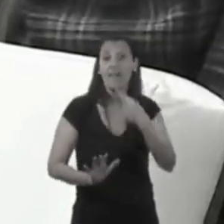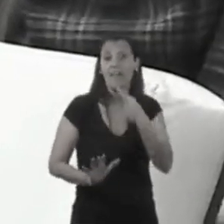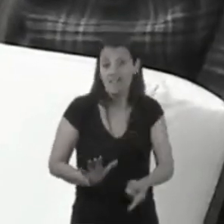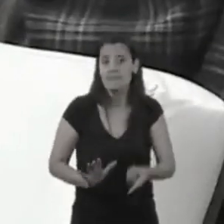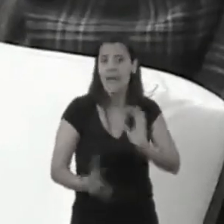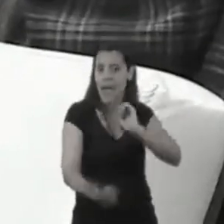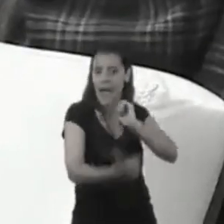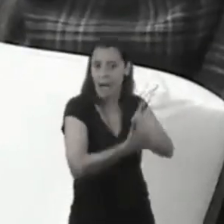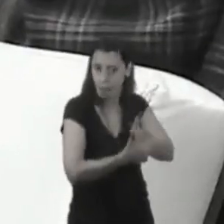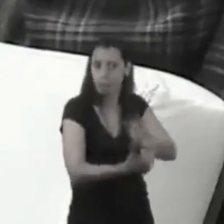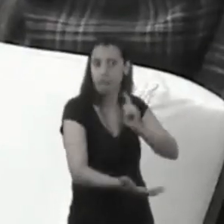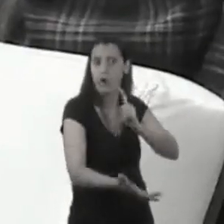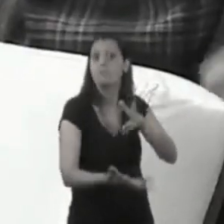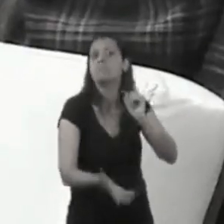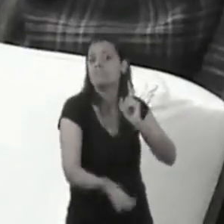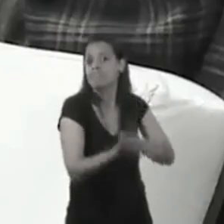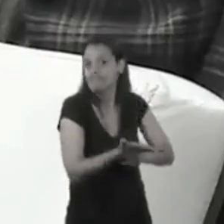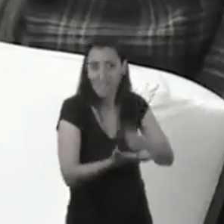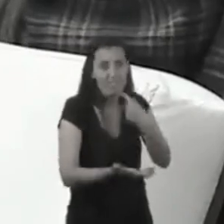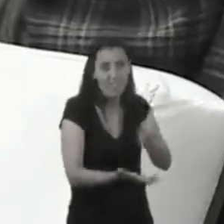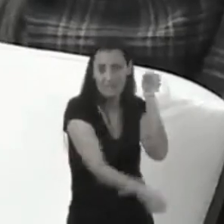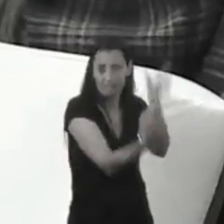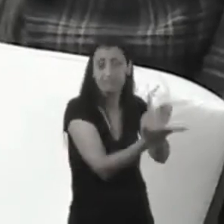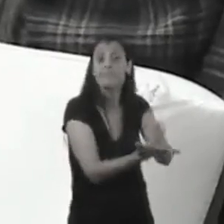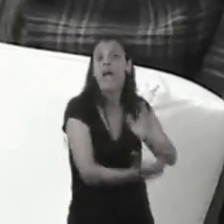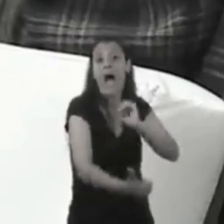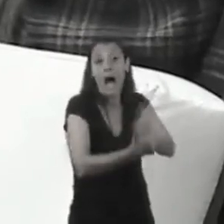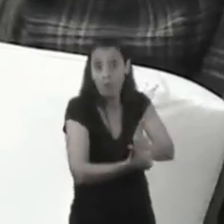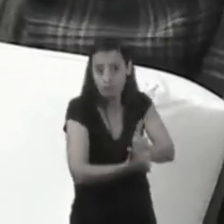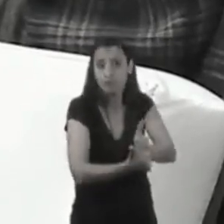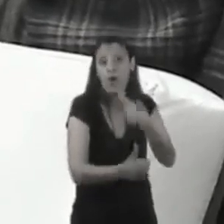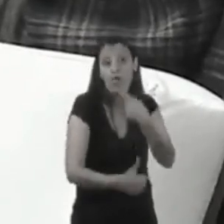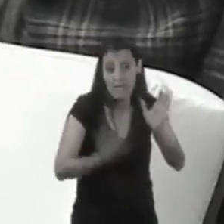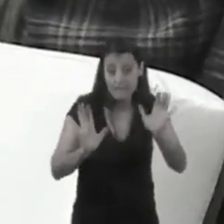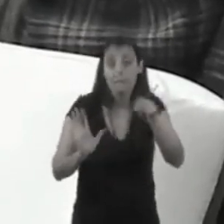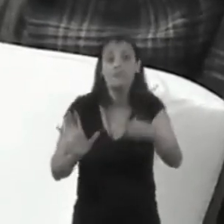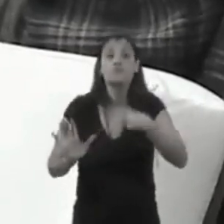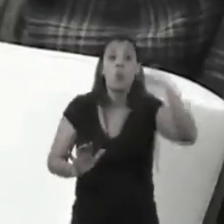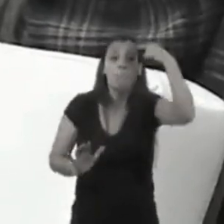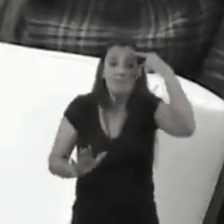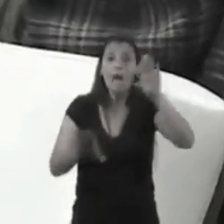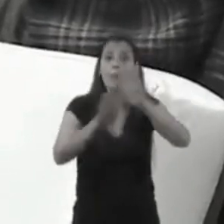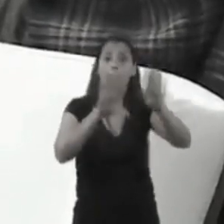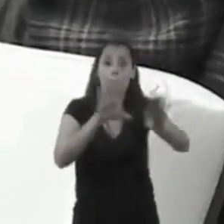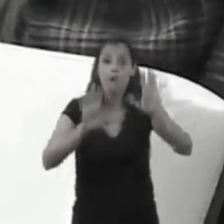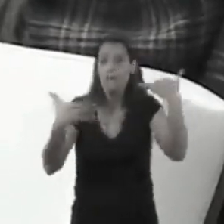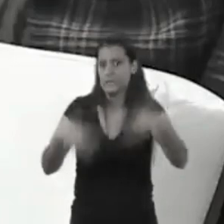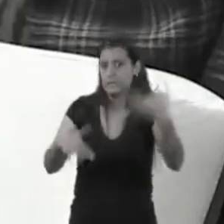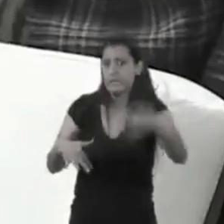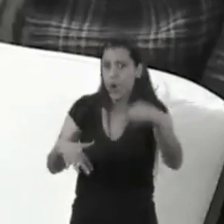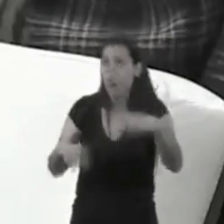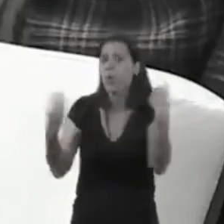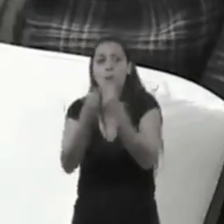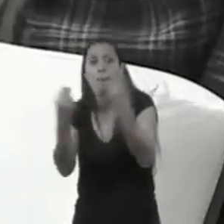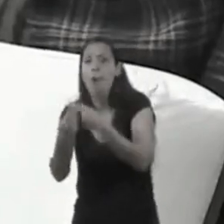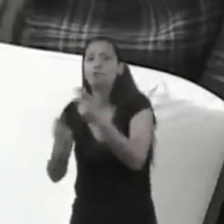sexualmente de una de una secretaria esperaba encontrarme ahí Muchos medios de comunicación en la puerta simplemente para preguntar por por su opinión